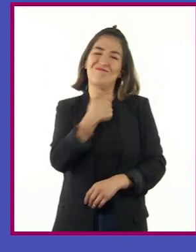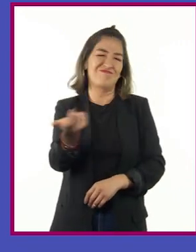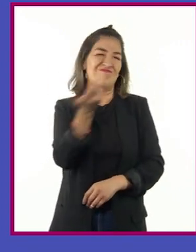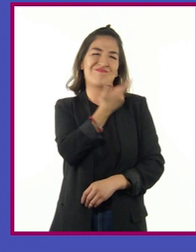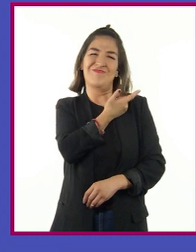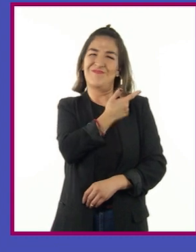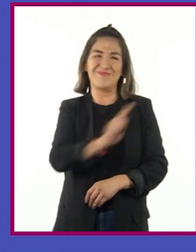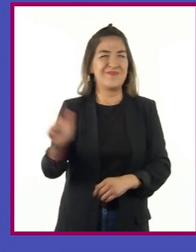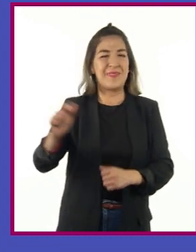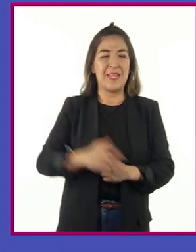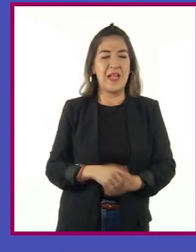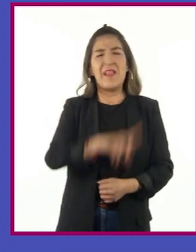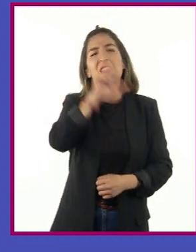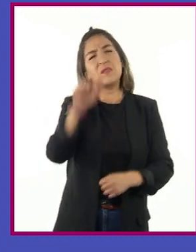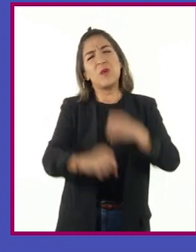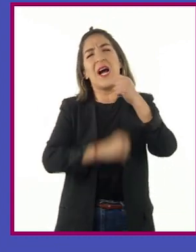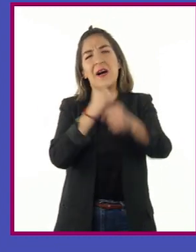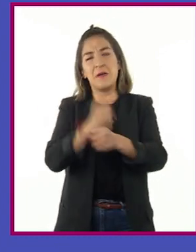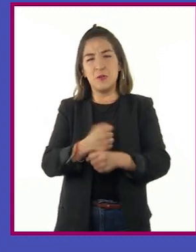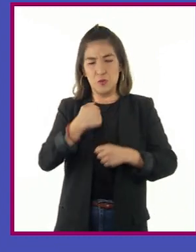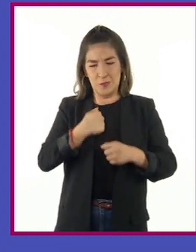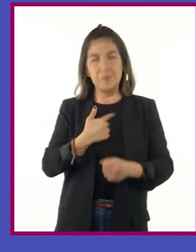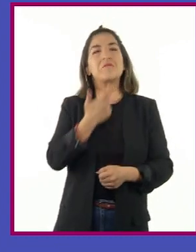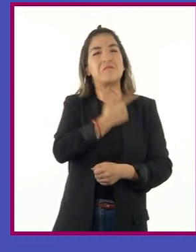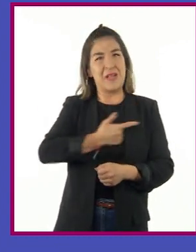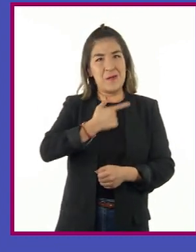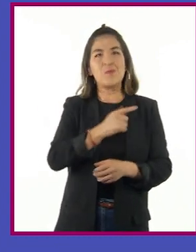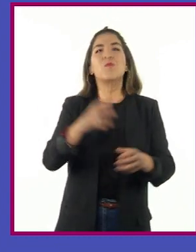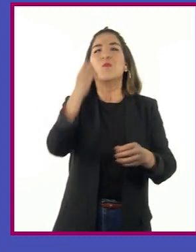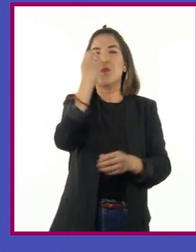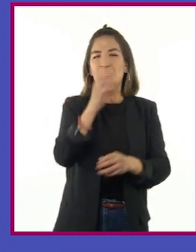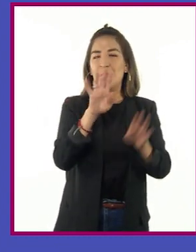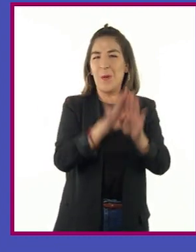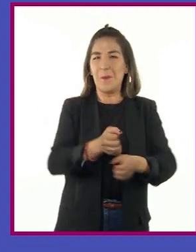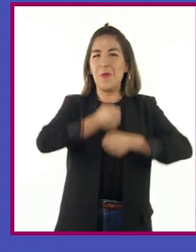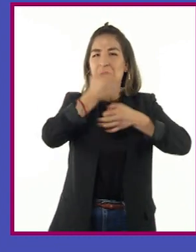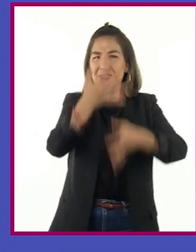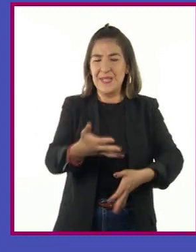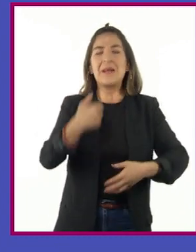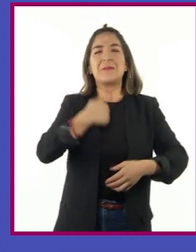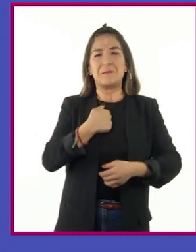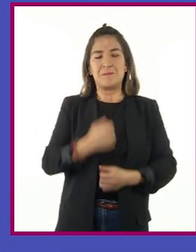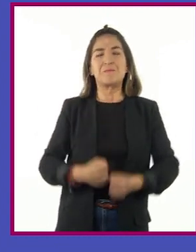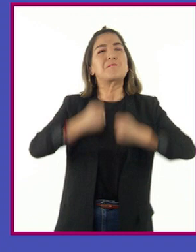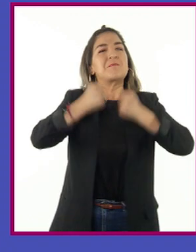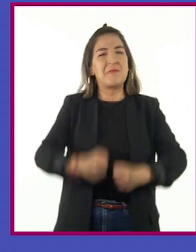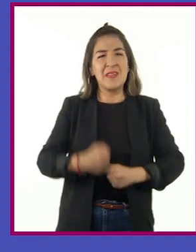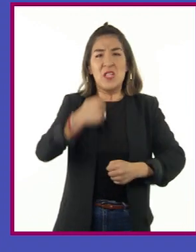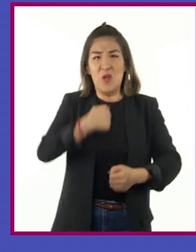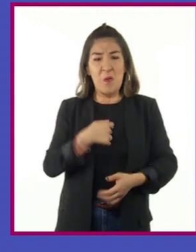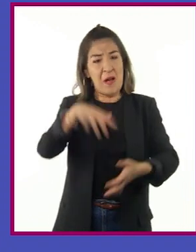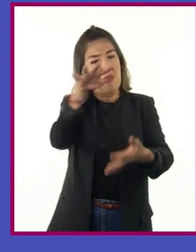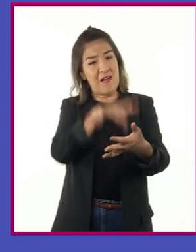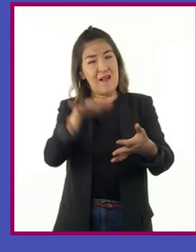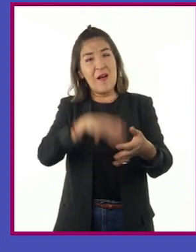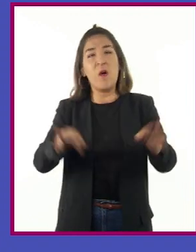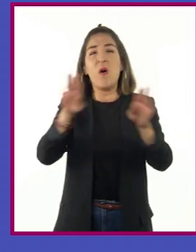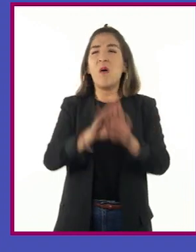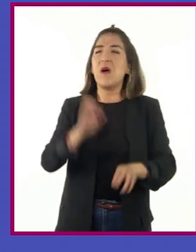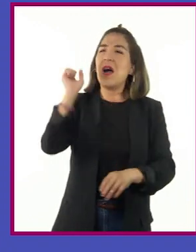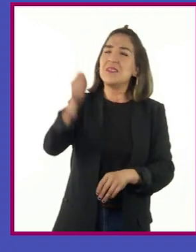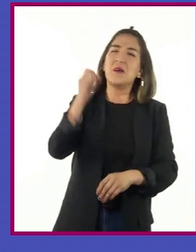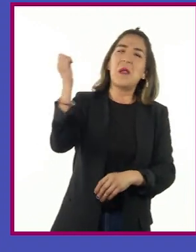Años después, cuando tomé la poesía en serio, dije, al diablo con la declamación. No voy a hacer poemas